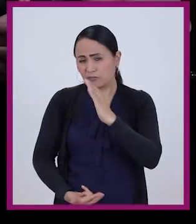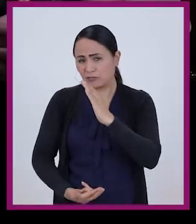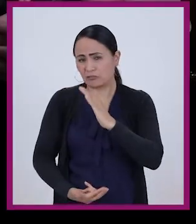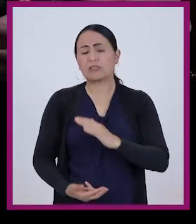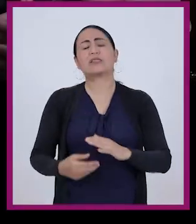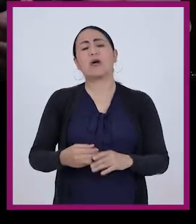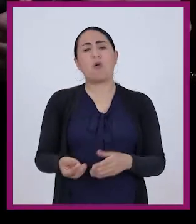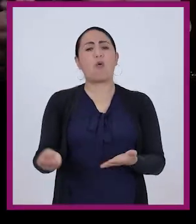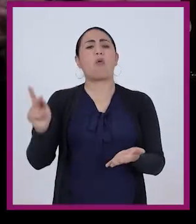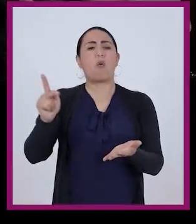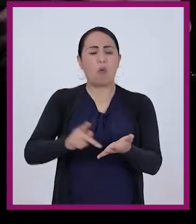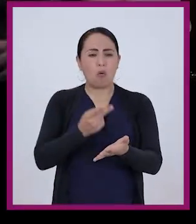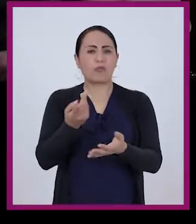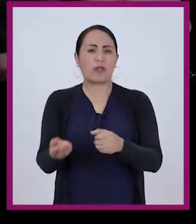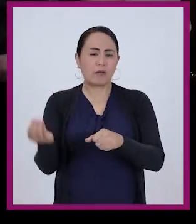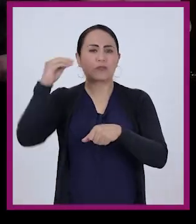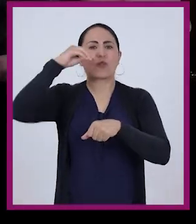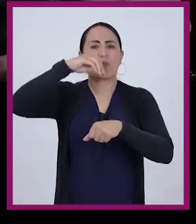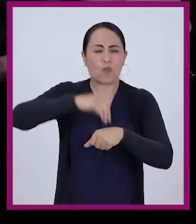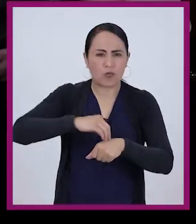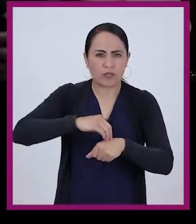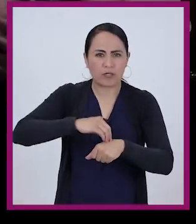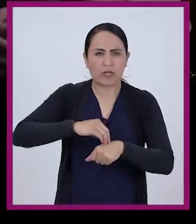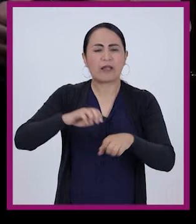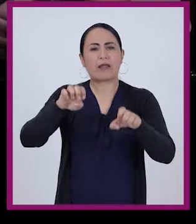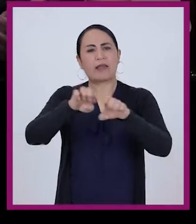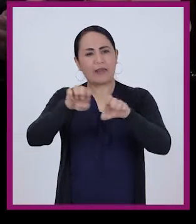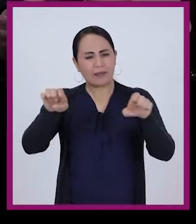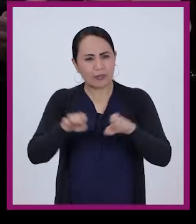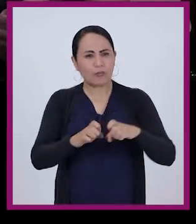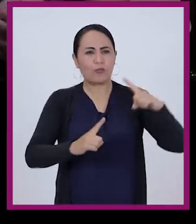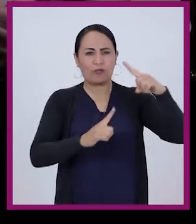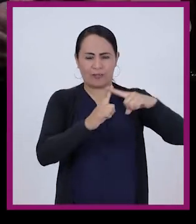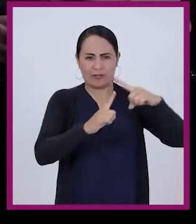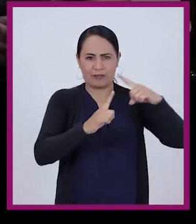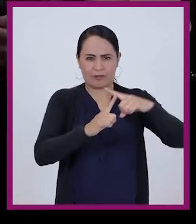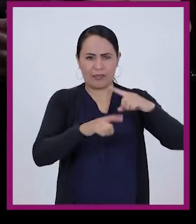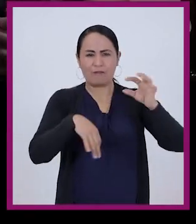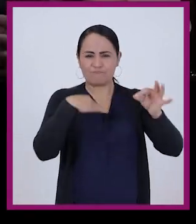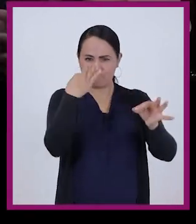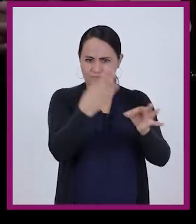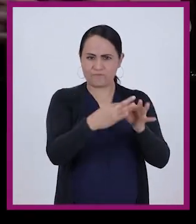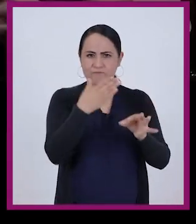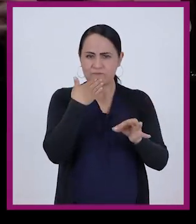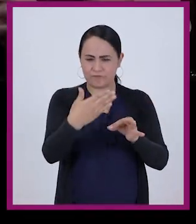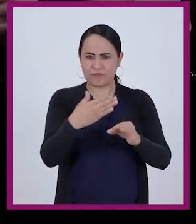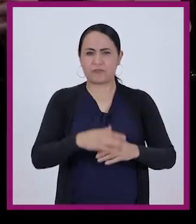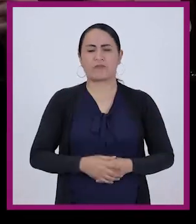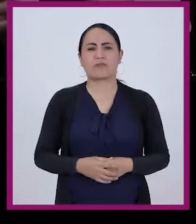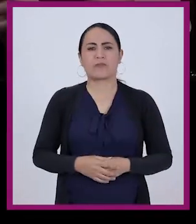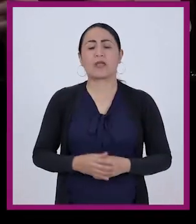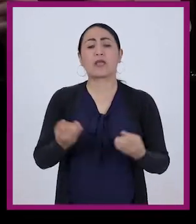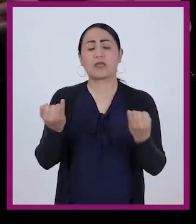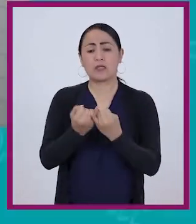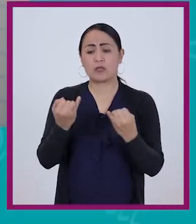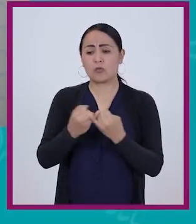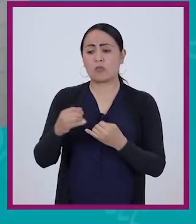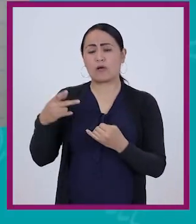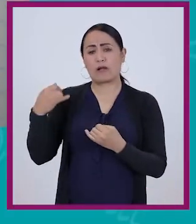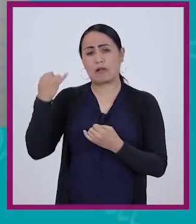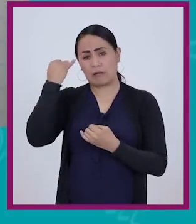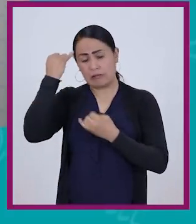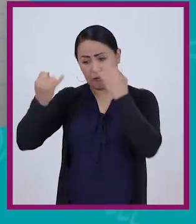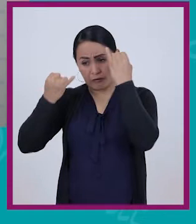caso de que no funcionen, se deben replantear para que sean eficientes y ayuden a la consecución de la meta.